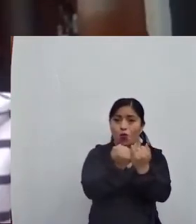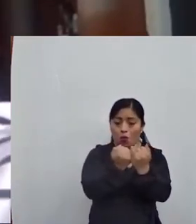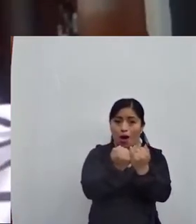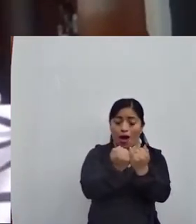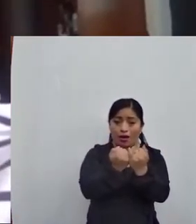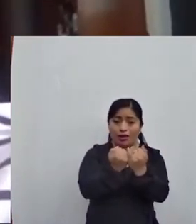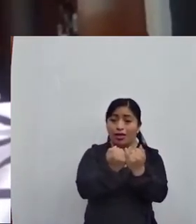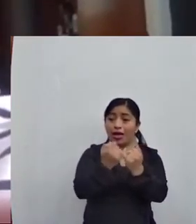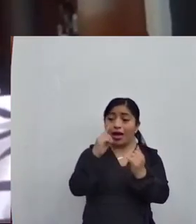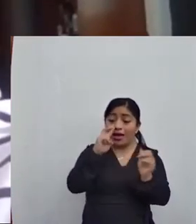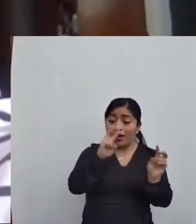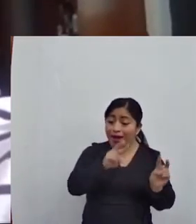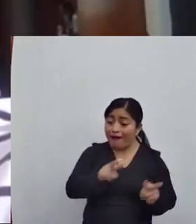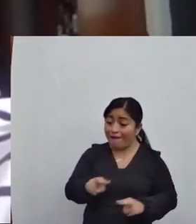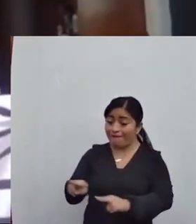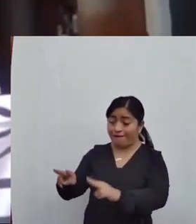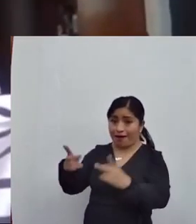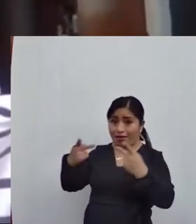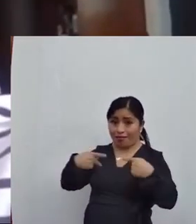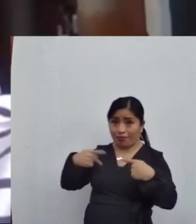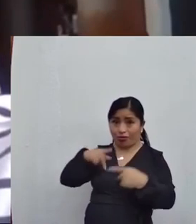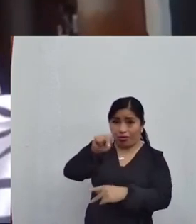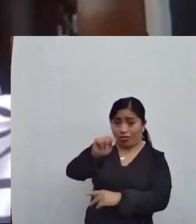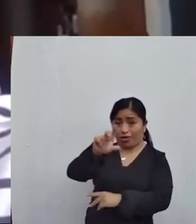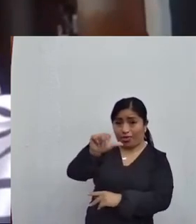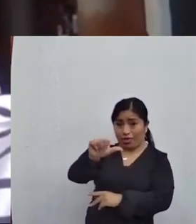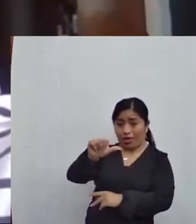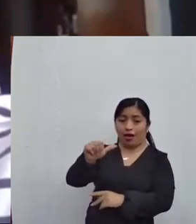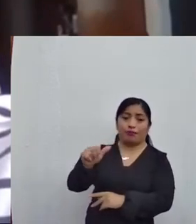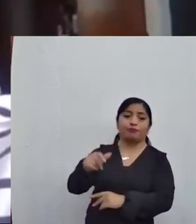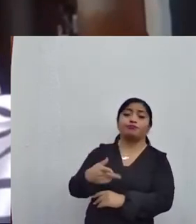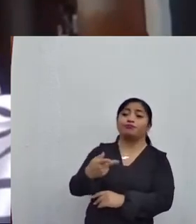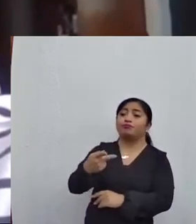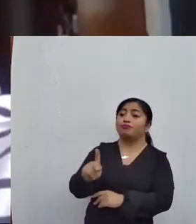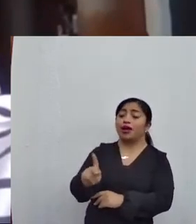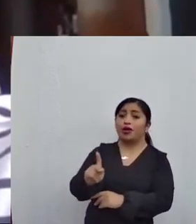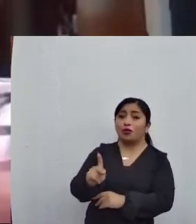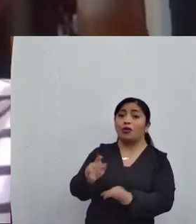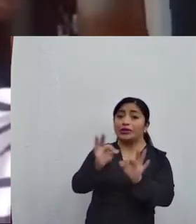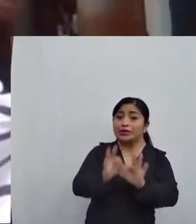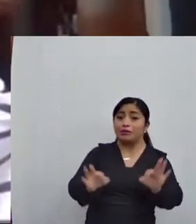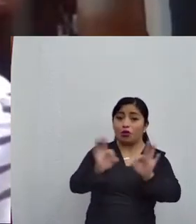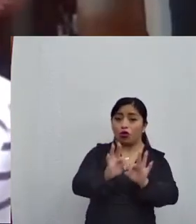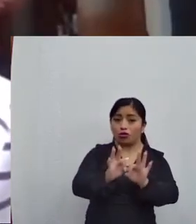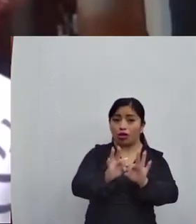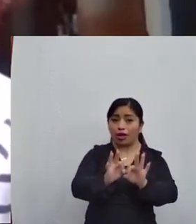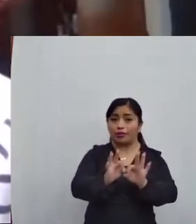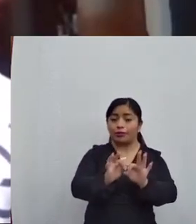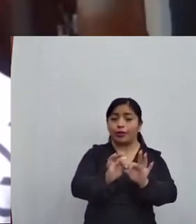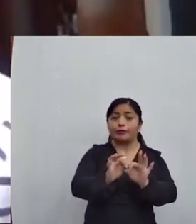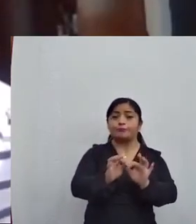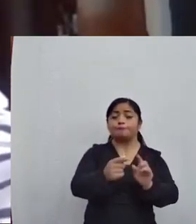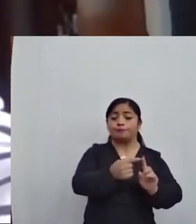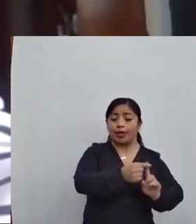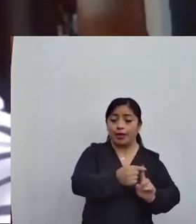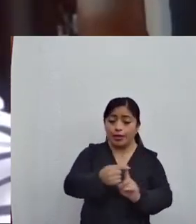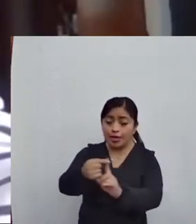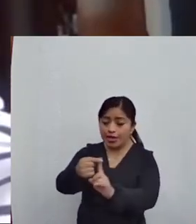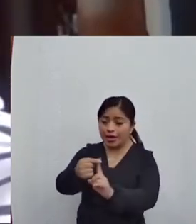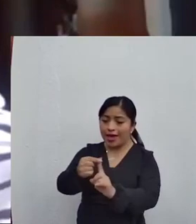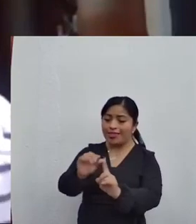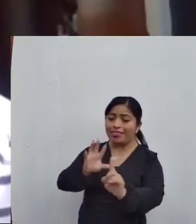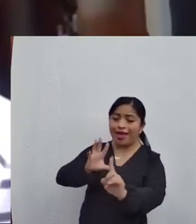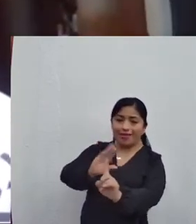grandes empleados, pero que tiene que haber tutores o personas que los guíen para poderse adaptar a un medio que no